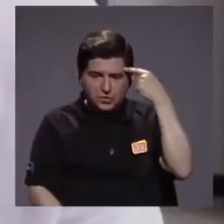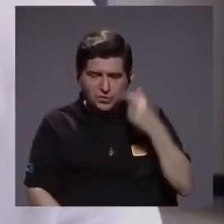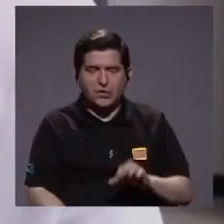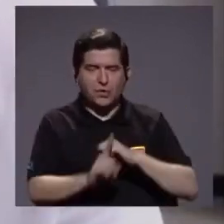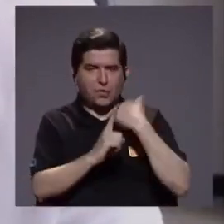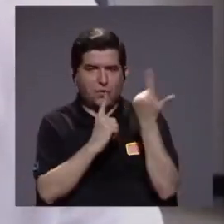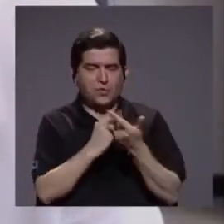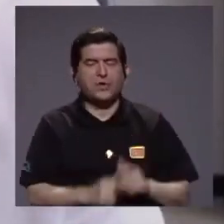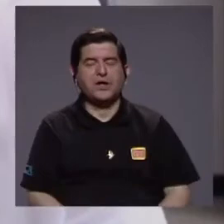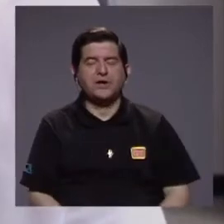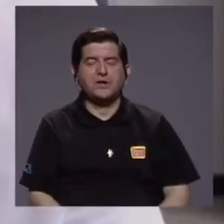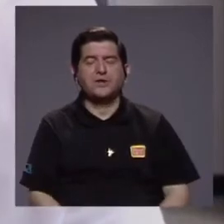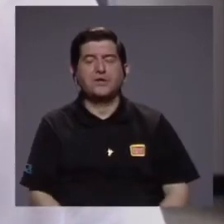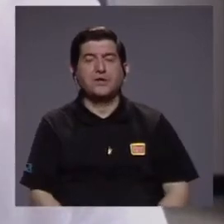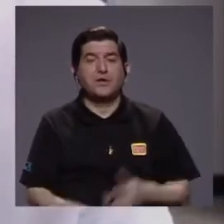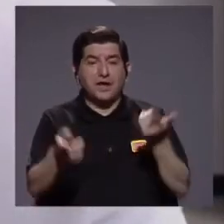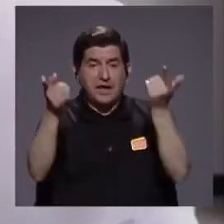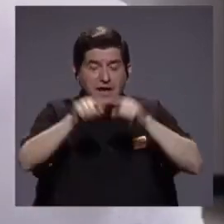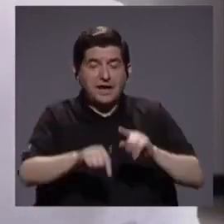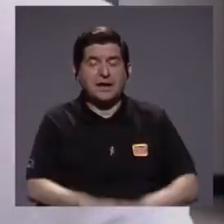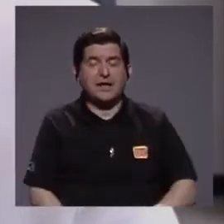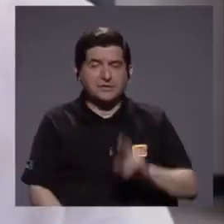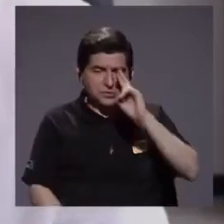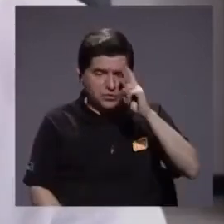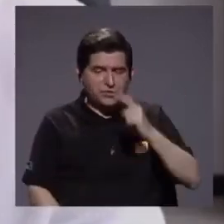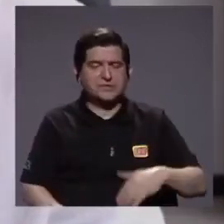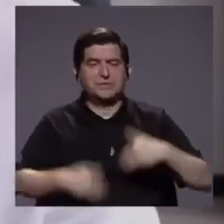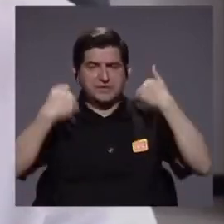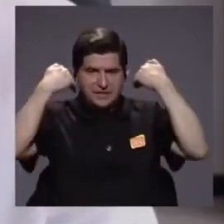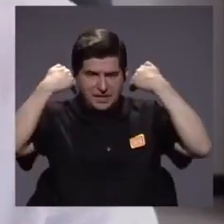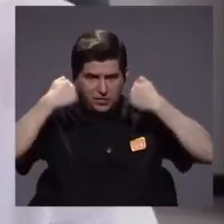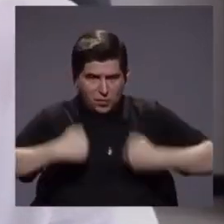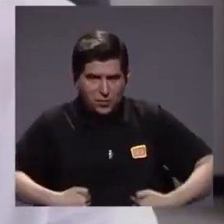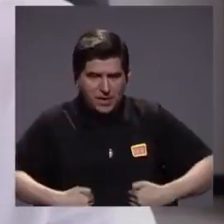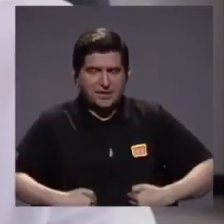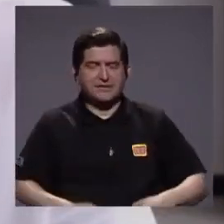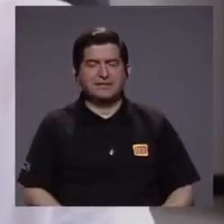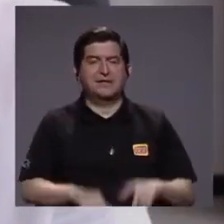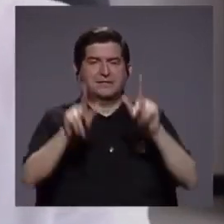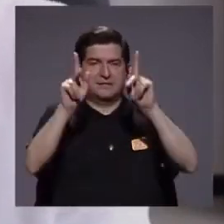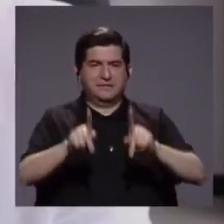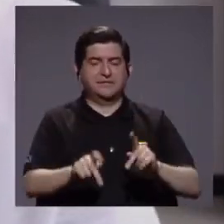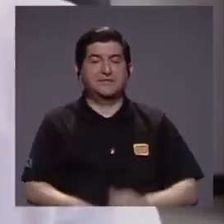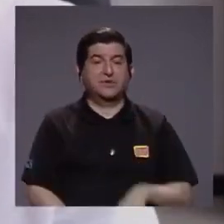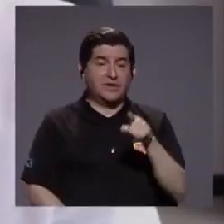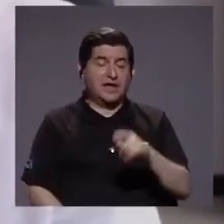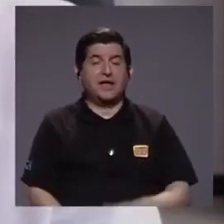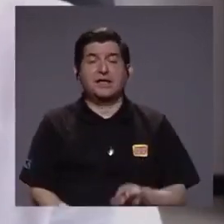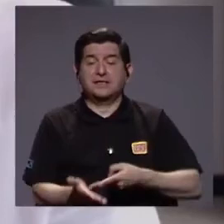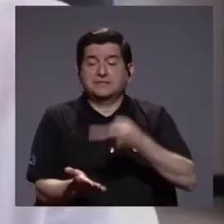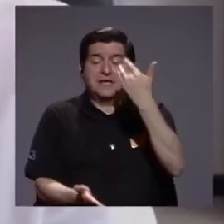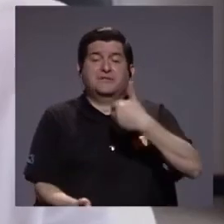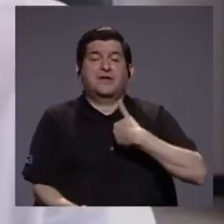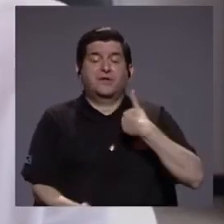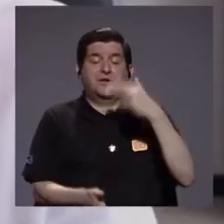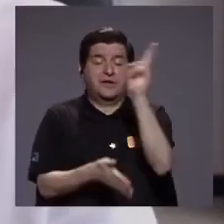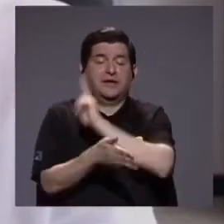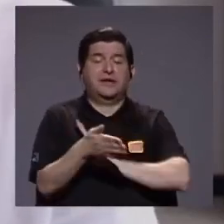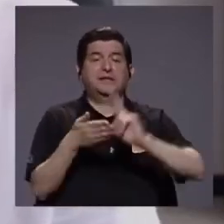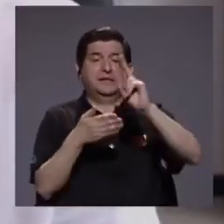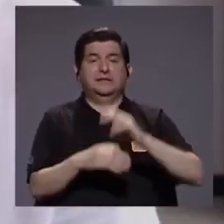humanista, inclusiva, respetuosa de la dignidad de las personas en todo momento. Creo que ese es el tesoro que tenemos como